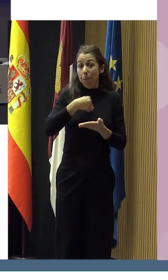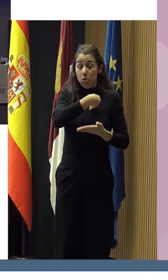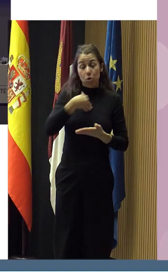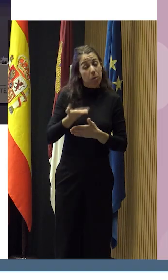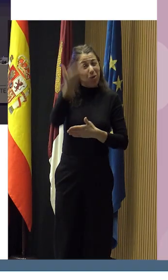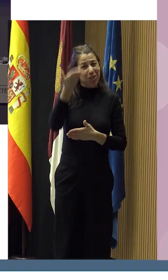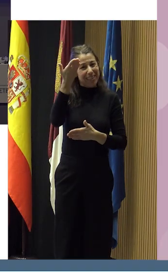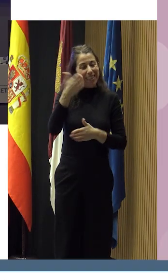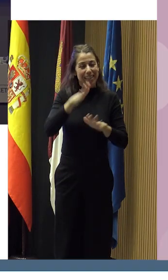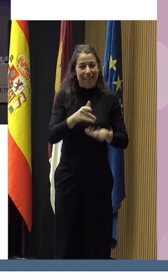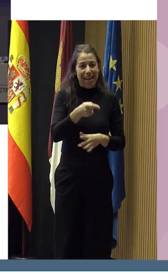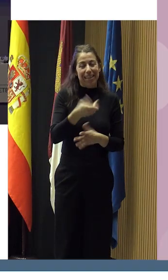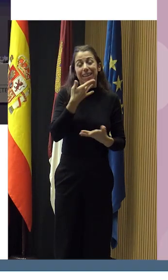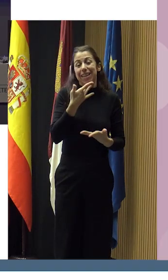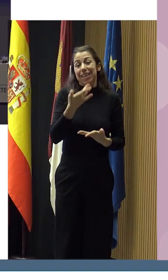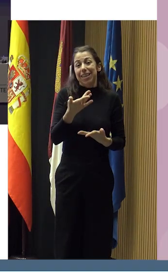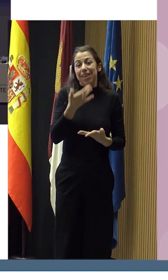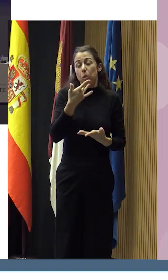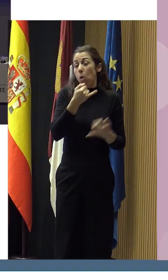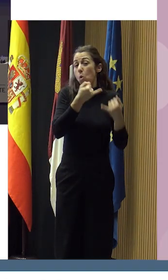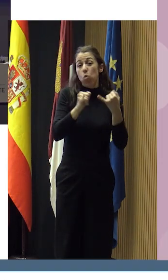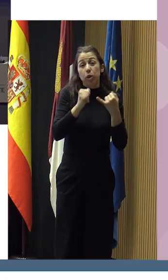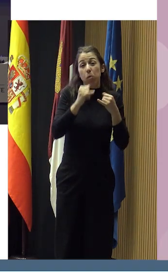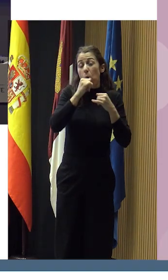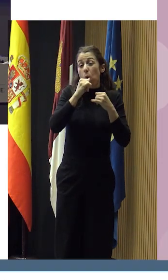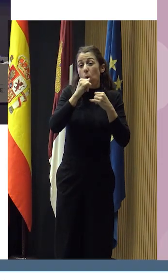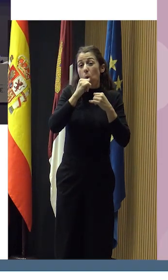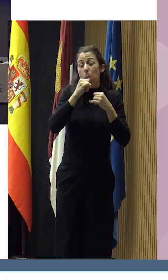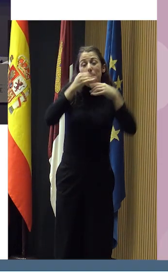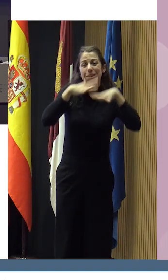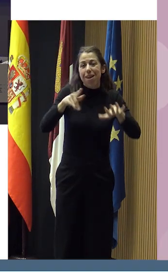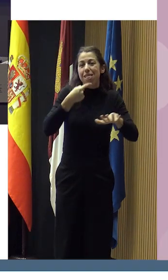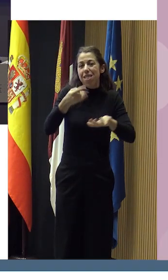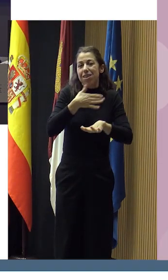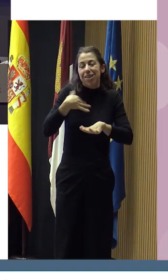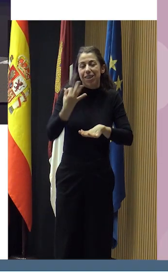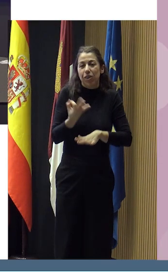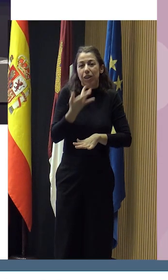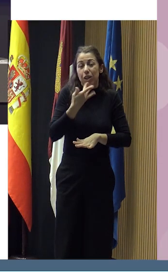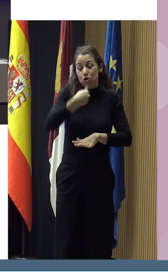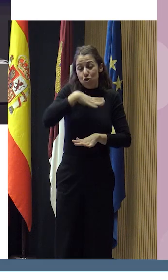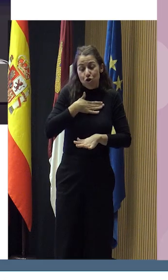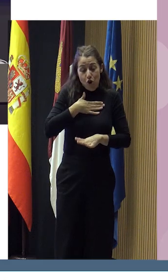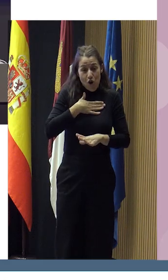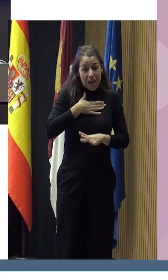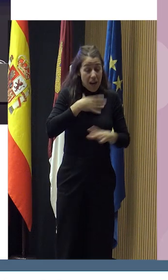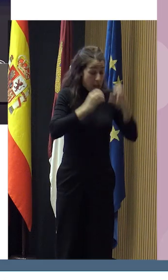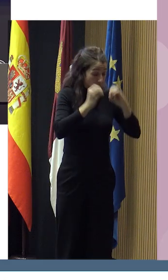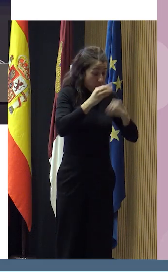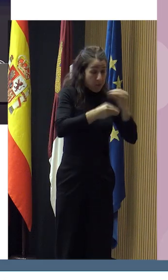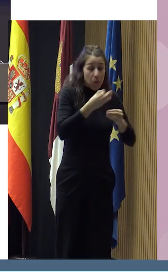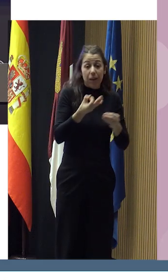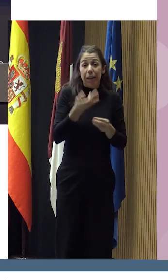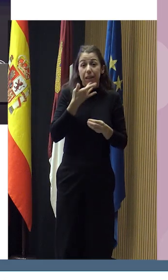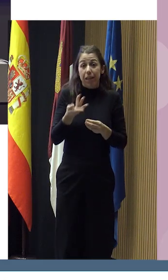esto. Y como último mensaje, me gustaría decir que lo que hacemos en el laboratorio,